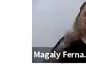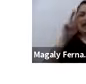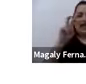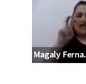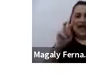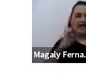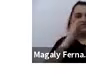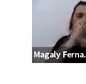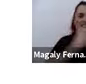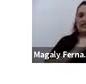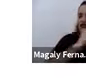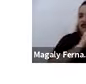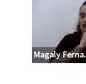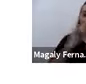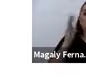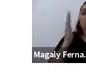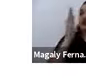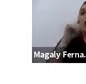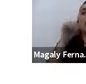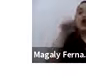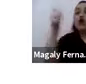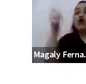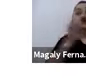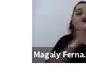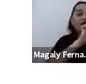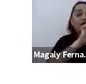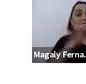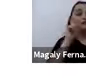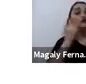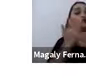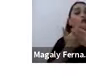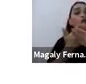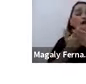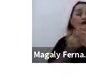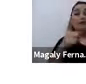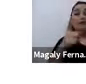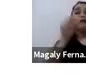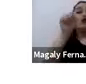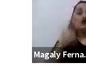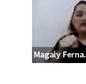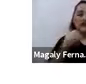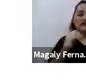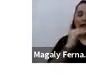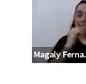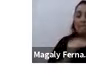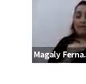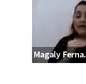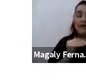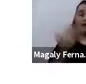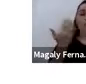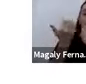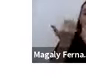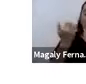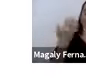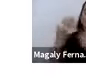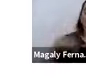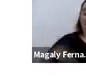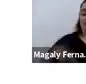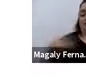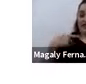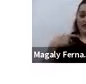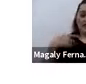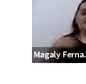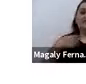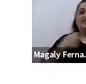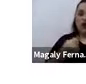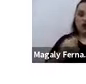otros ejemplos en esa amplia muestra de que haya sido posible esa mínima esperanza de vida, por ejemplo, en salud, ese